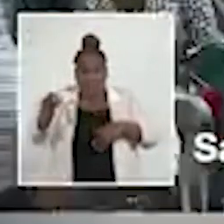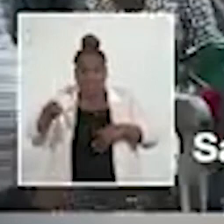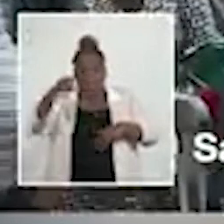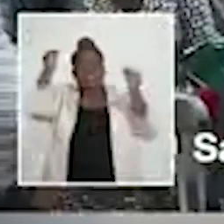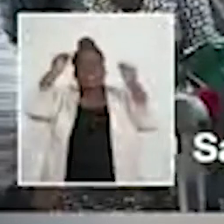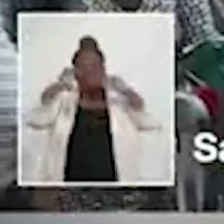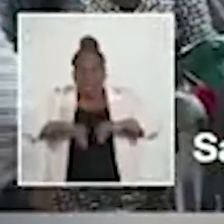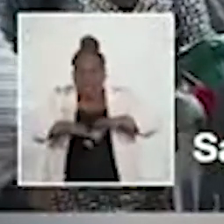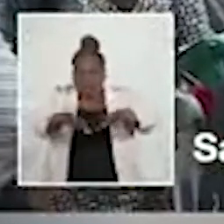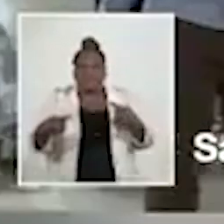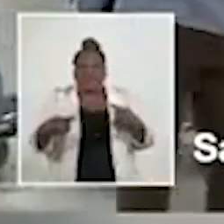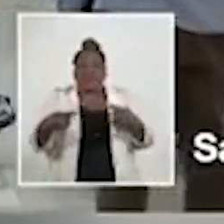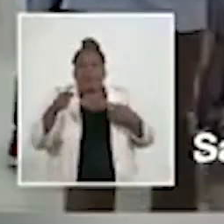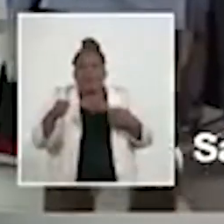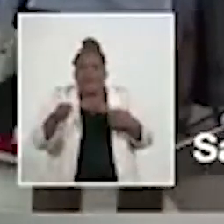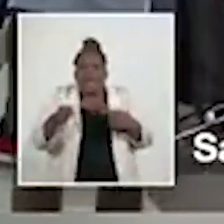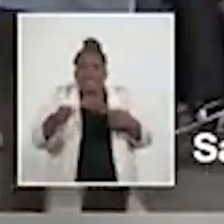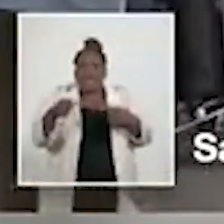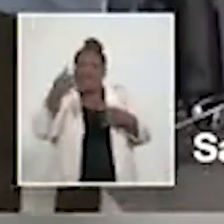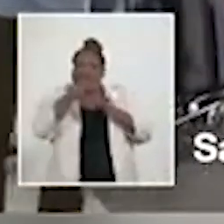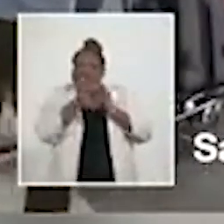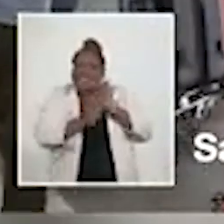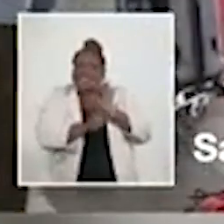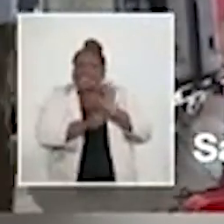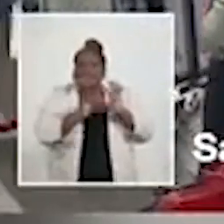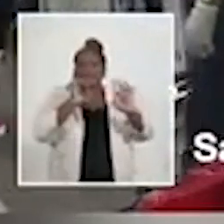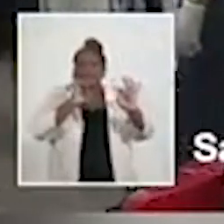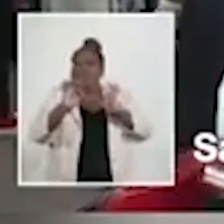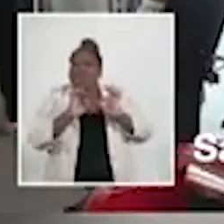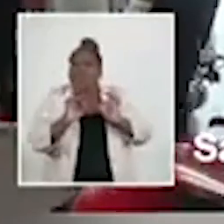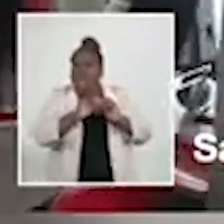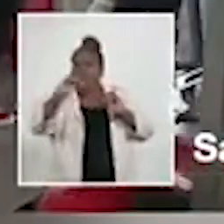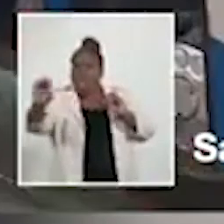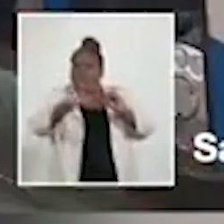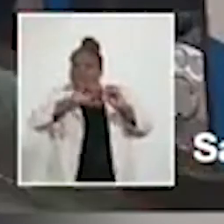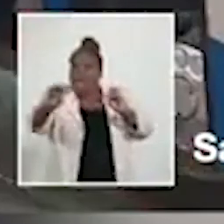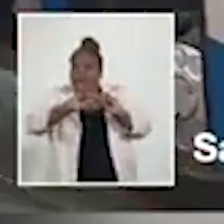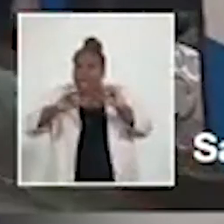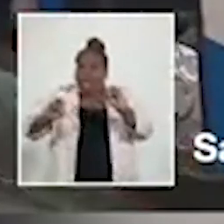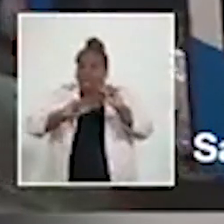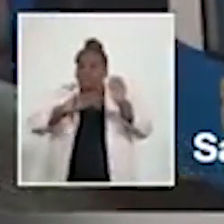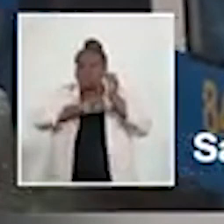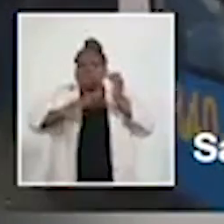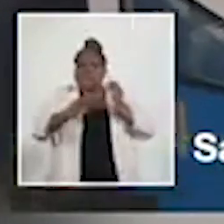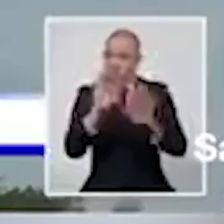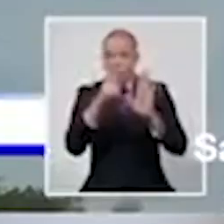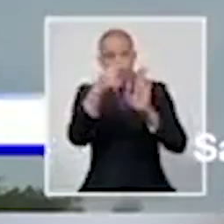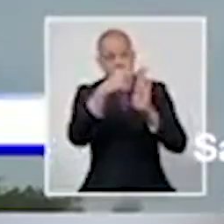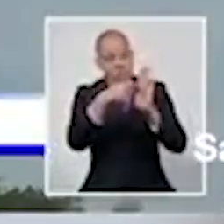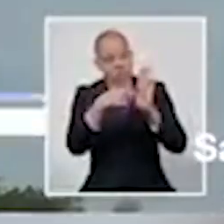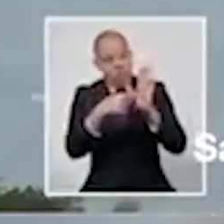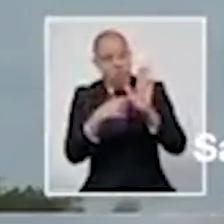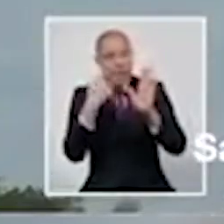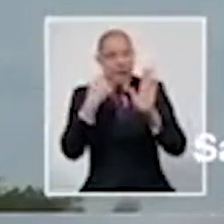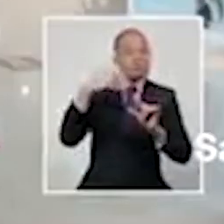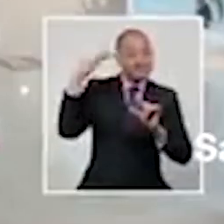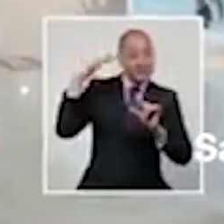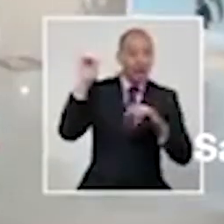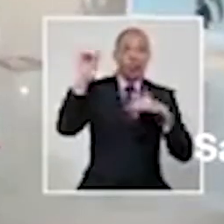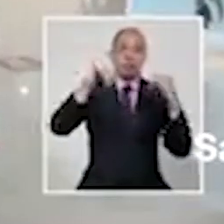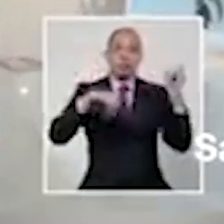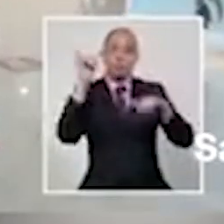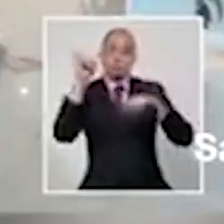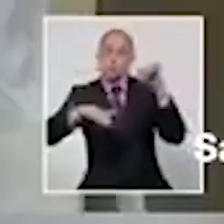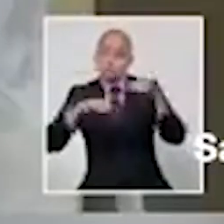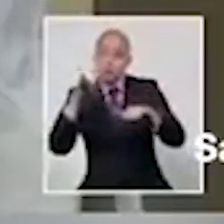aerolínea por transportar un posible inmigrante en el caso específico de los que